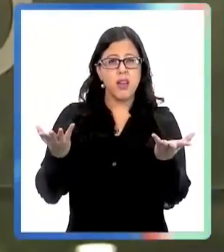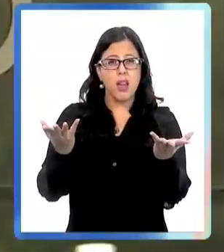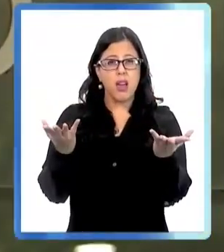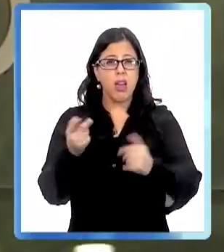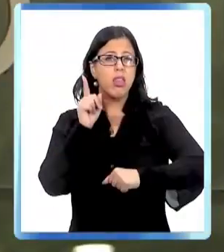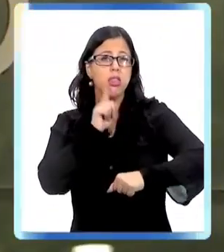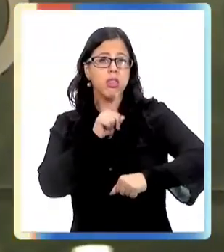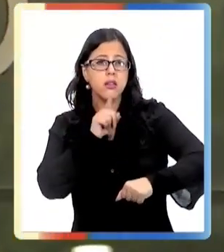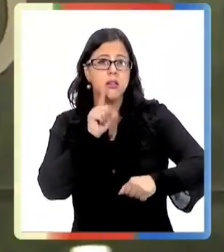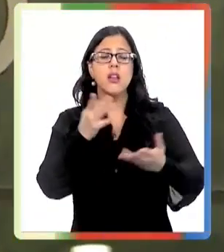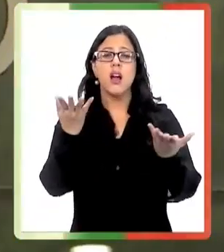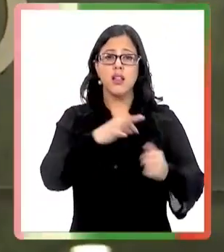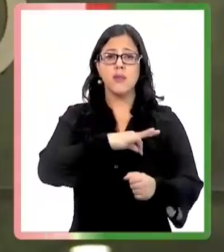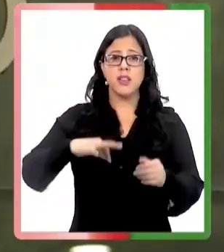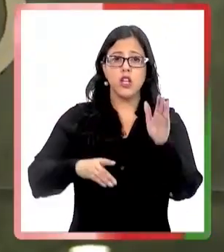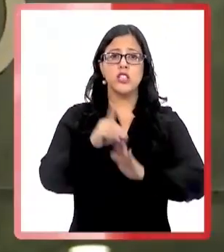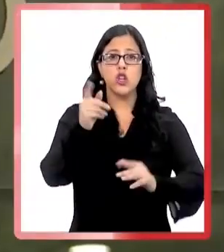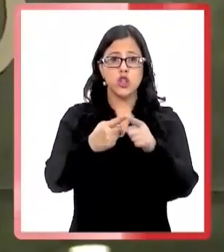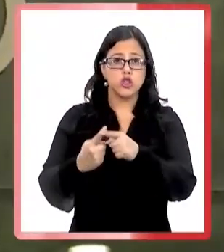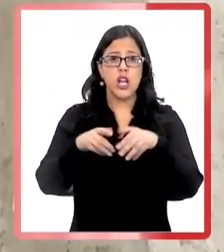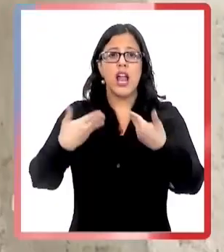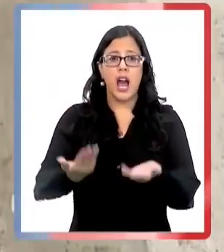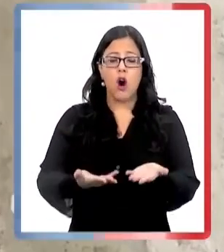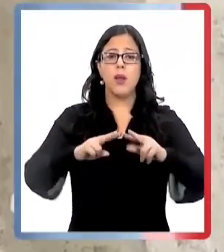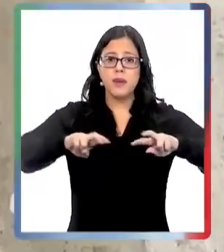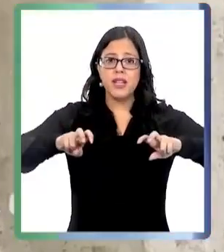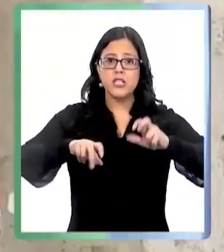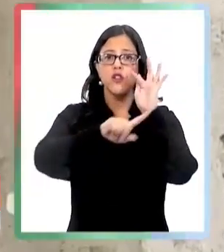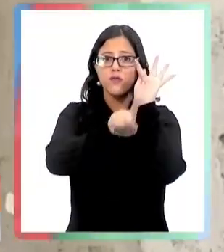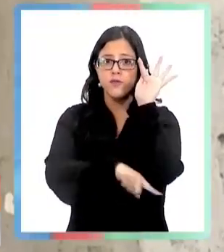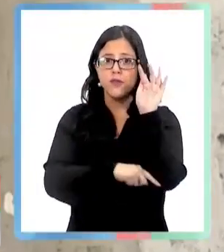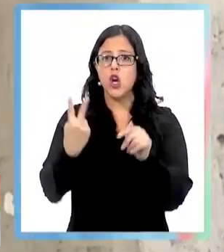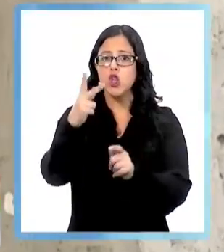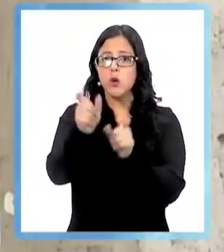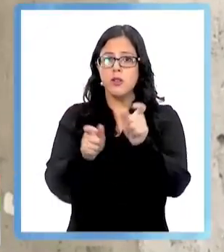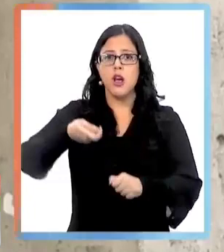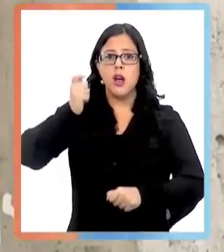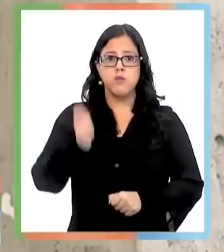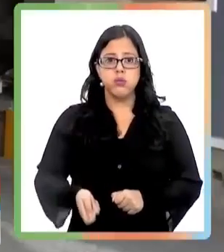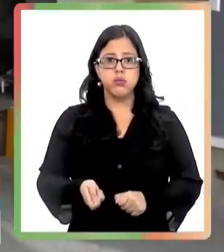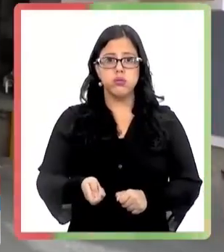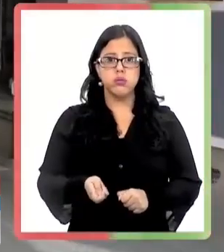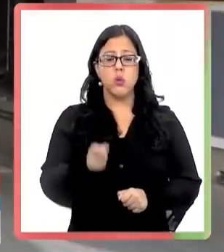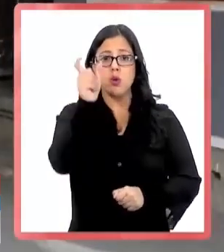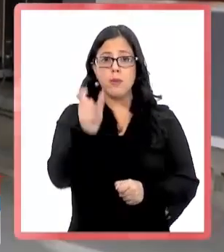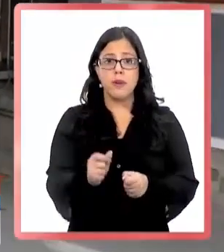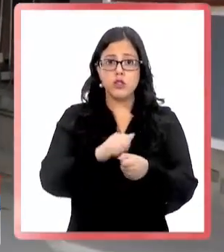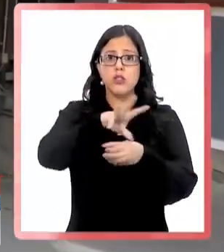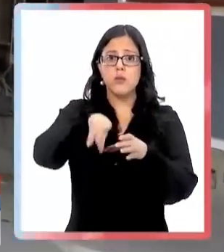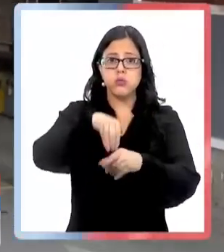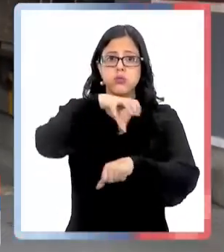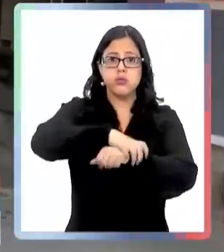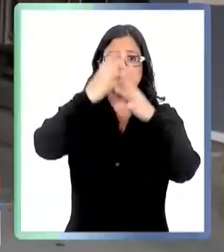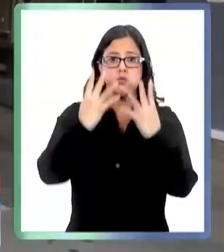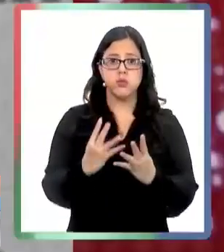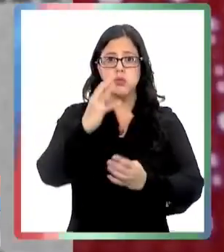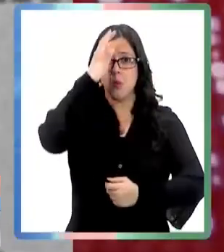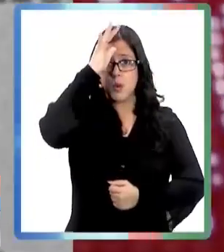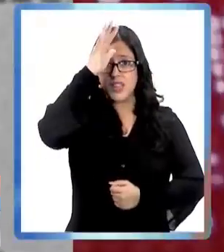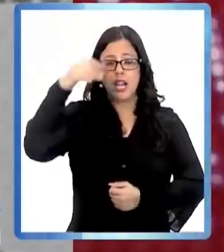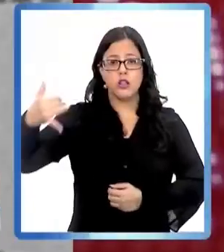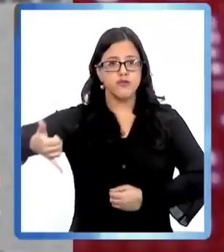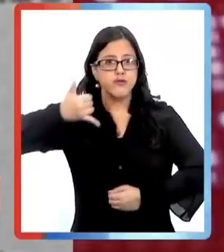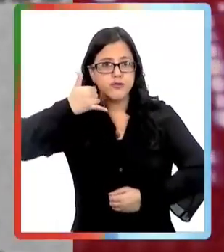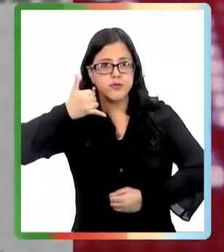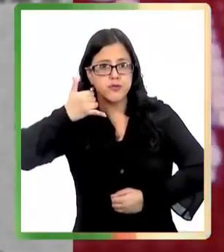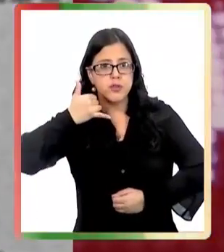El cuento del tío en el Ministerio de Desarrollo Social es investigado por la Fiscalía. Ya hay dos personas formalizadas, un interno de la cárcel